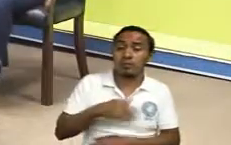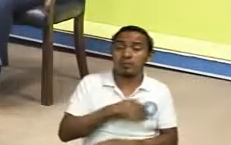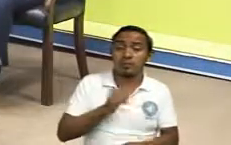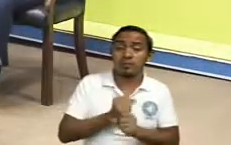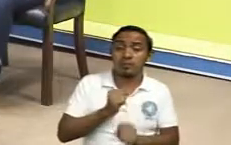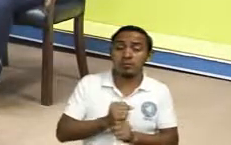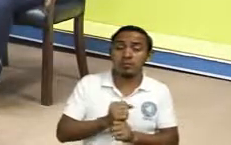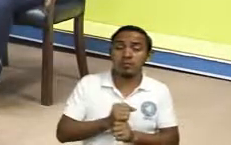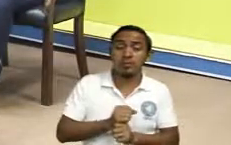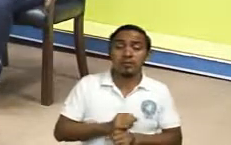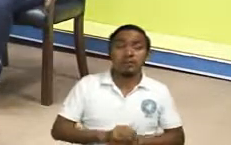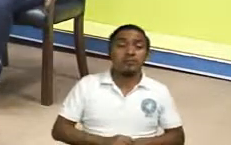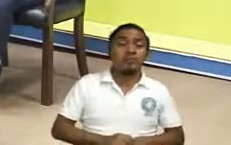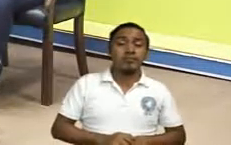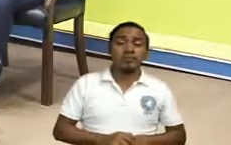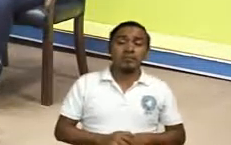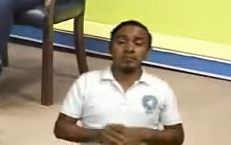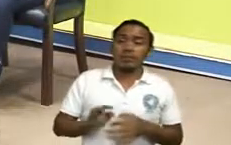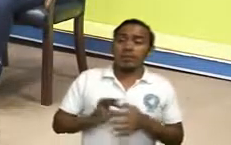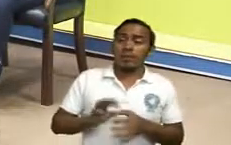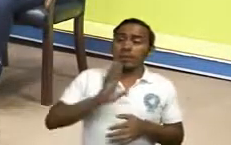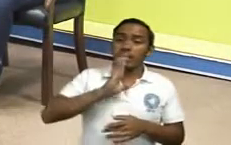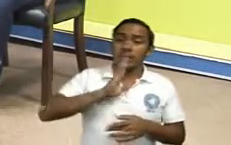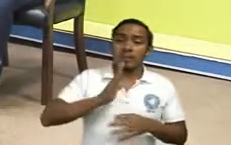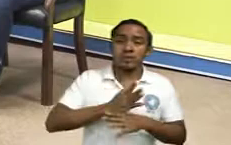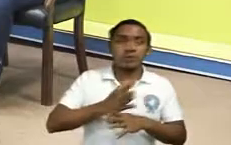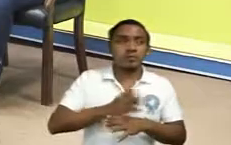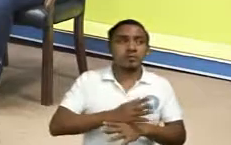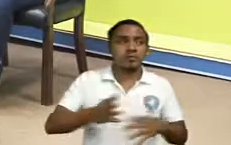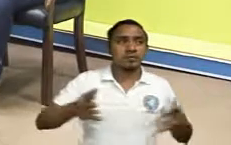del SILAI Managua. Con ella estábamos conversando